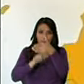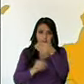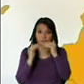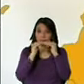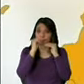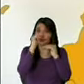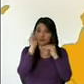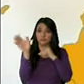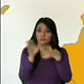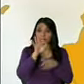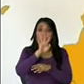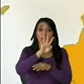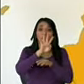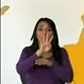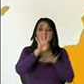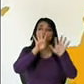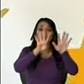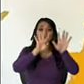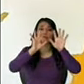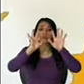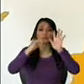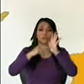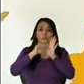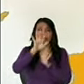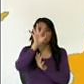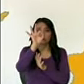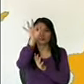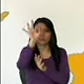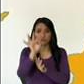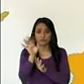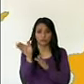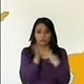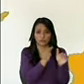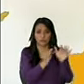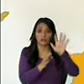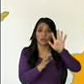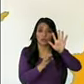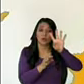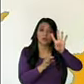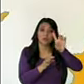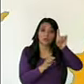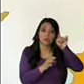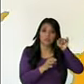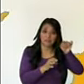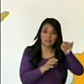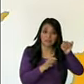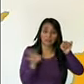es el 98.5%. O sea, vamos a repetir, de 41.042,